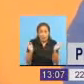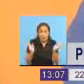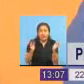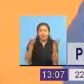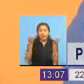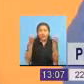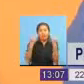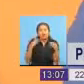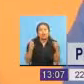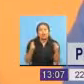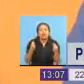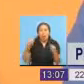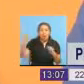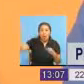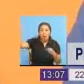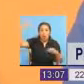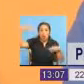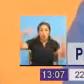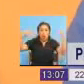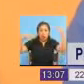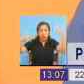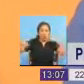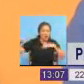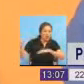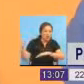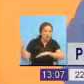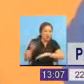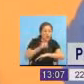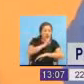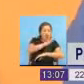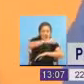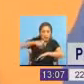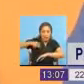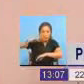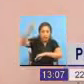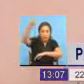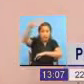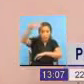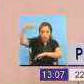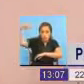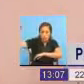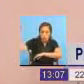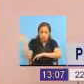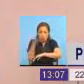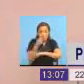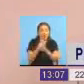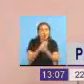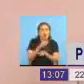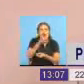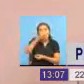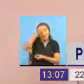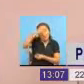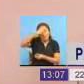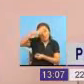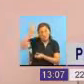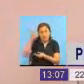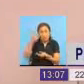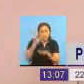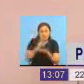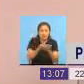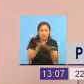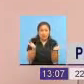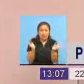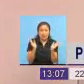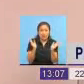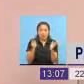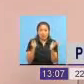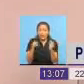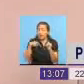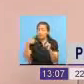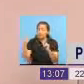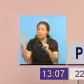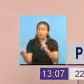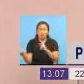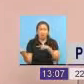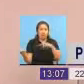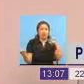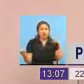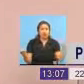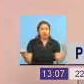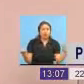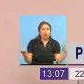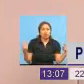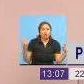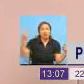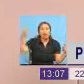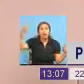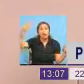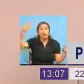lo que es la iluminación del parque bien por ejemplo desde qué extremo vamos a tener